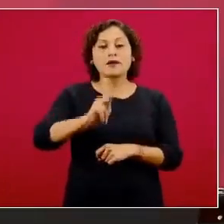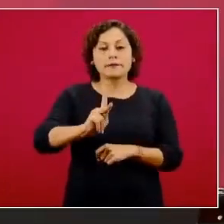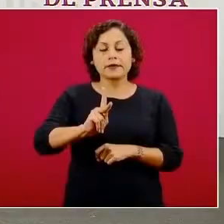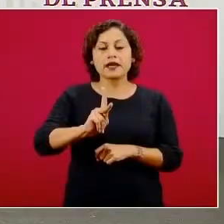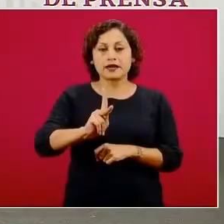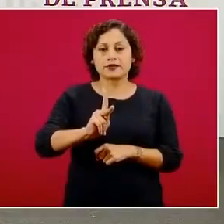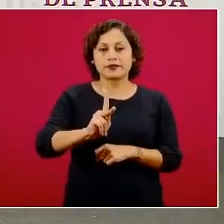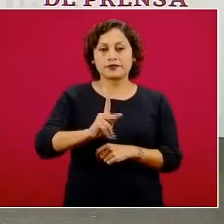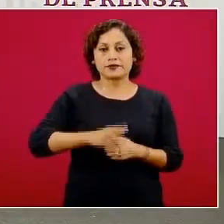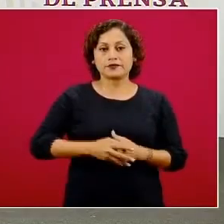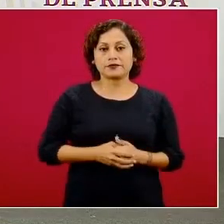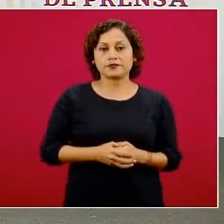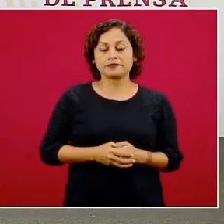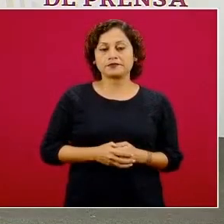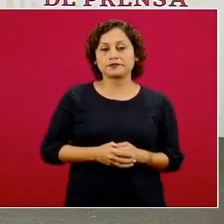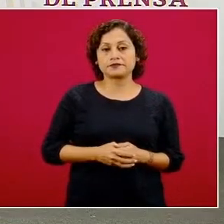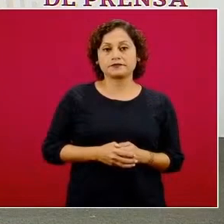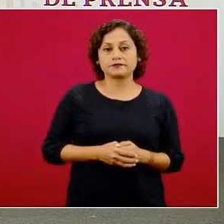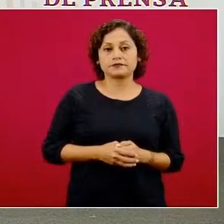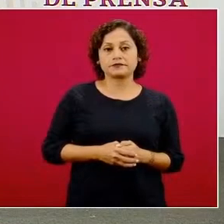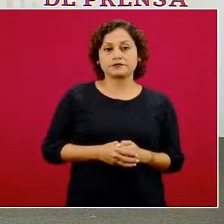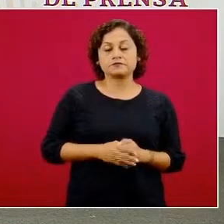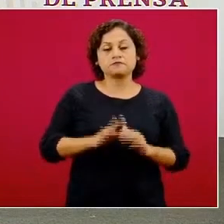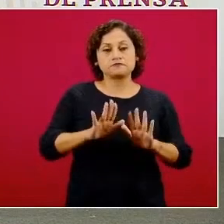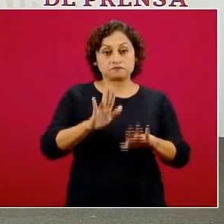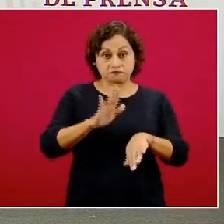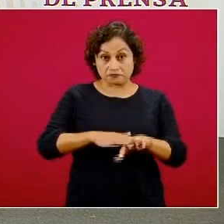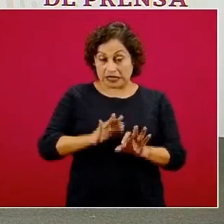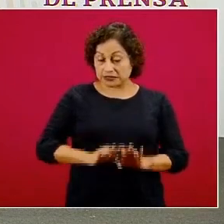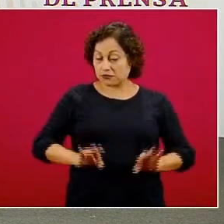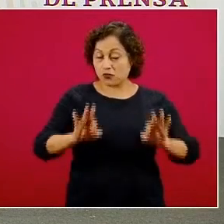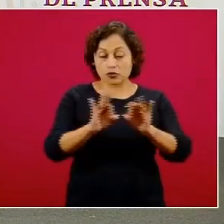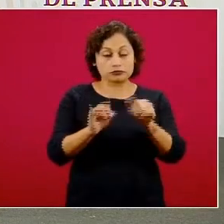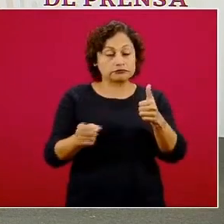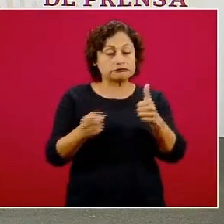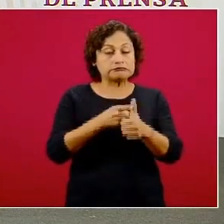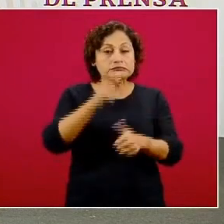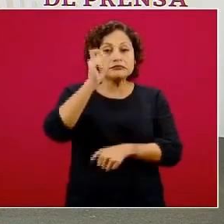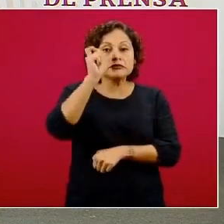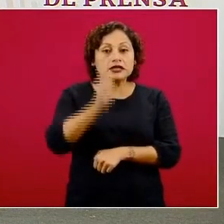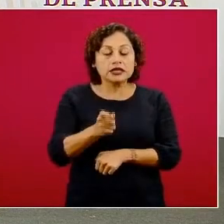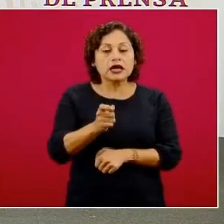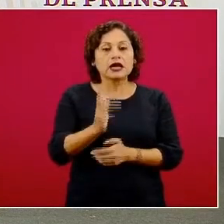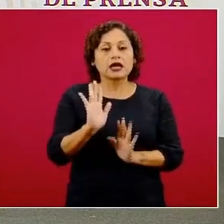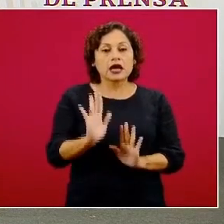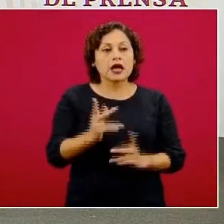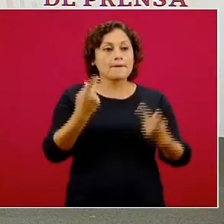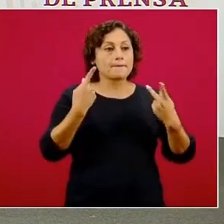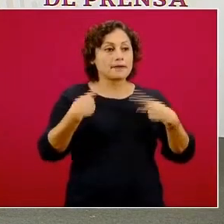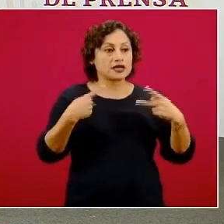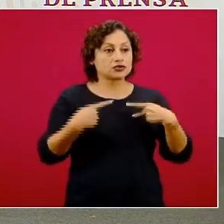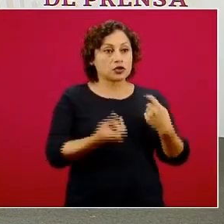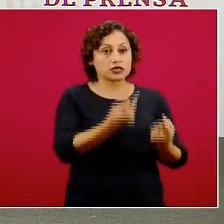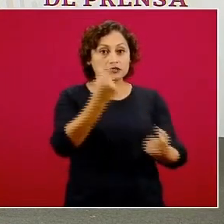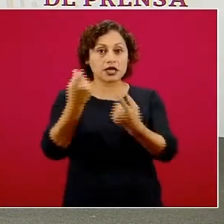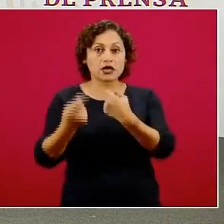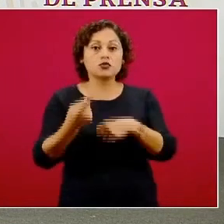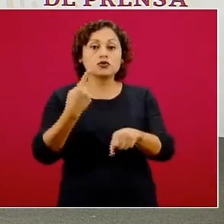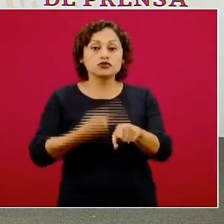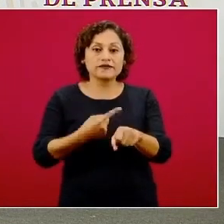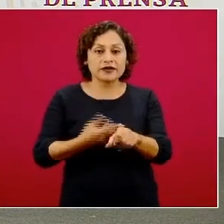ya, sobre todo lo principal es que las personas que hayan tenido alguna secuela